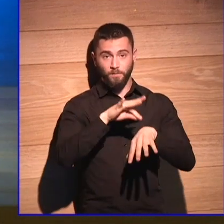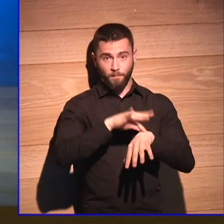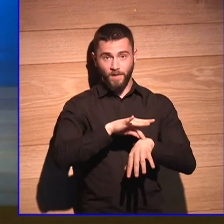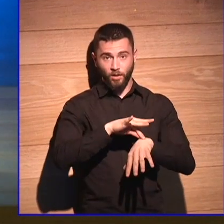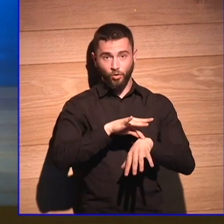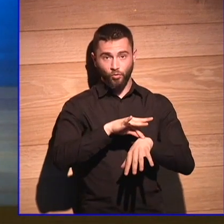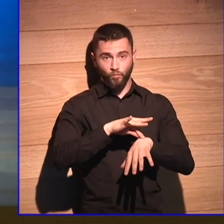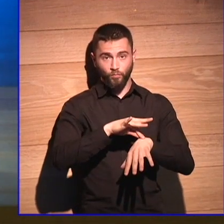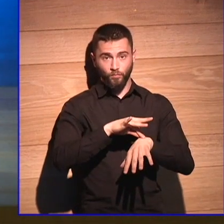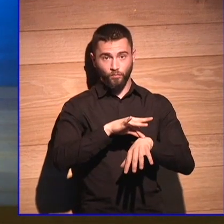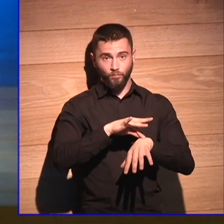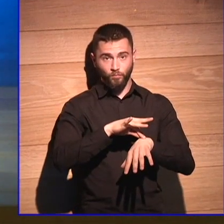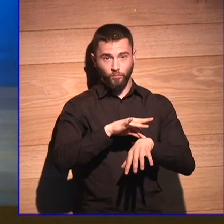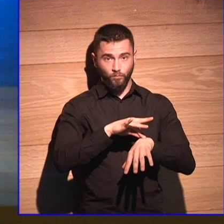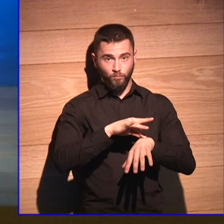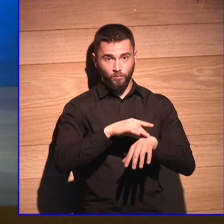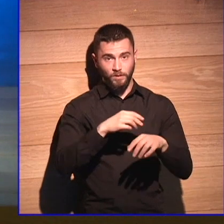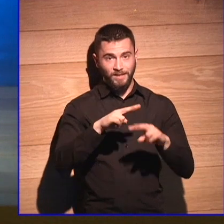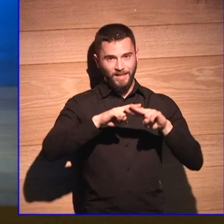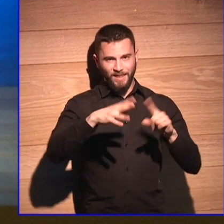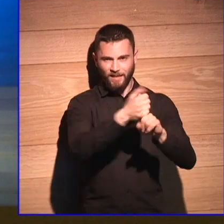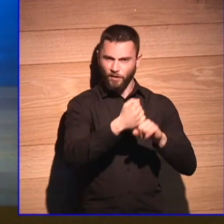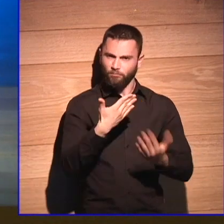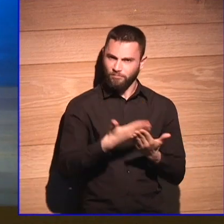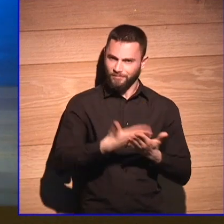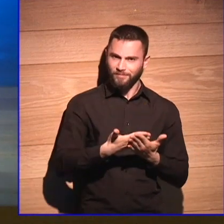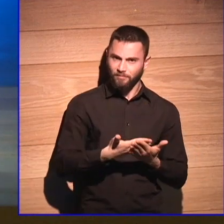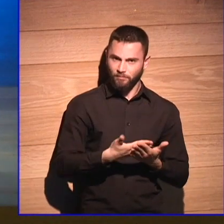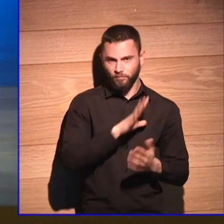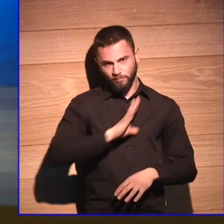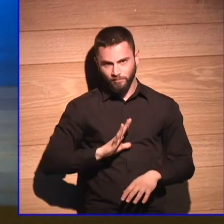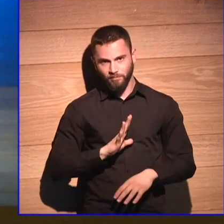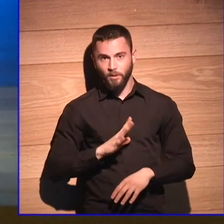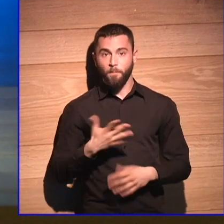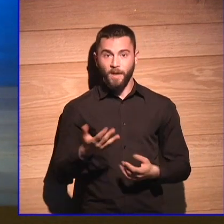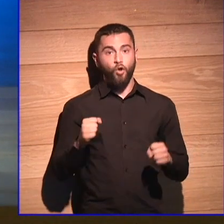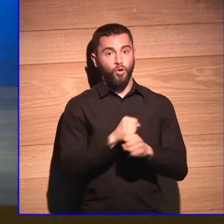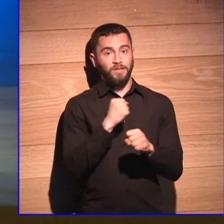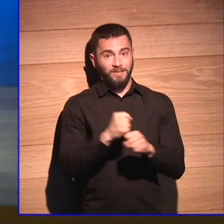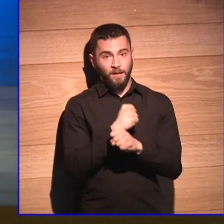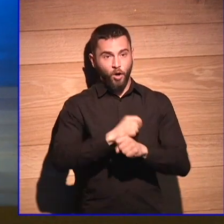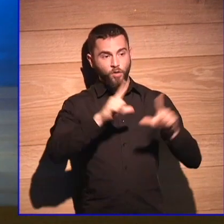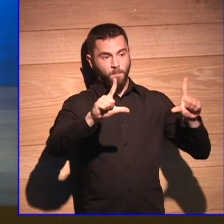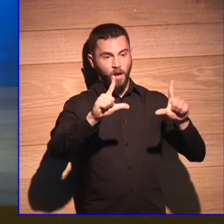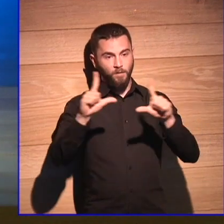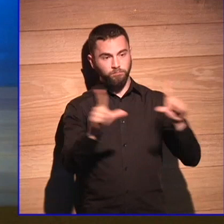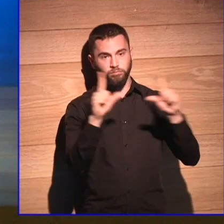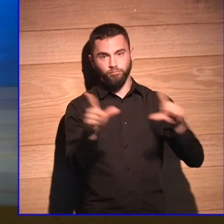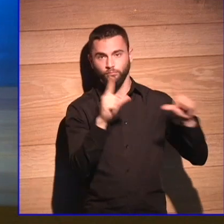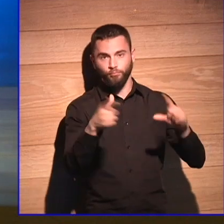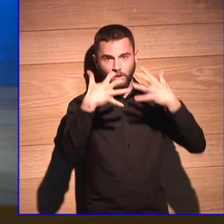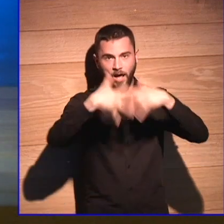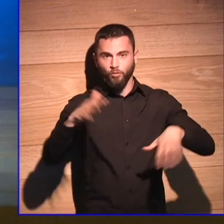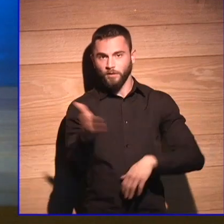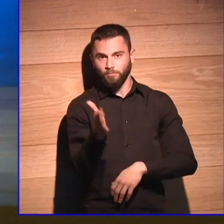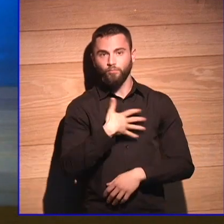que afine el diagnóstico, ¿no? Pero este trabajo de mirar muchas imágenes, pues se puede hacer